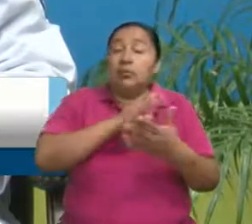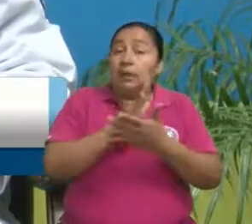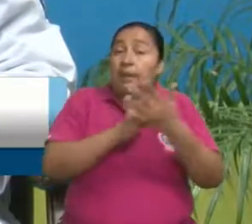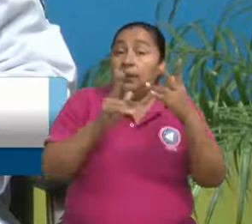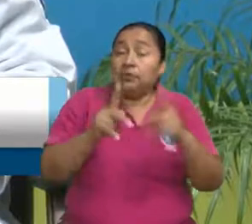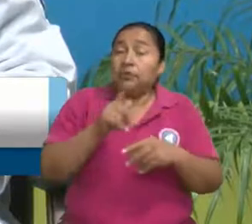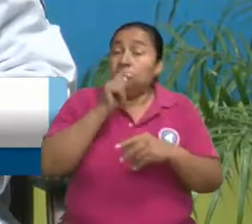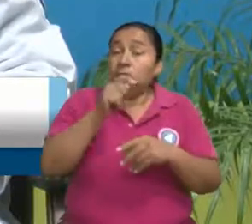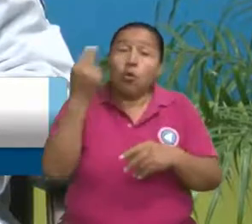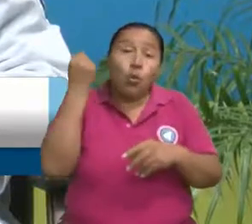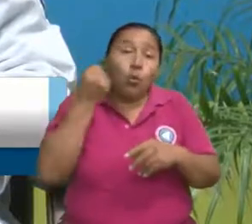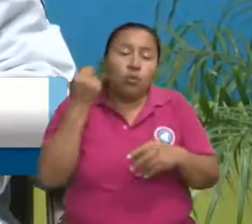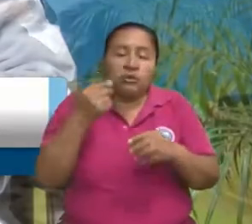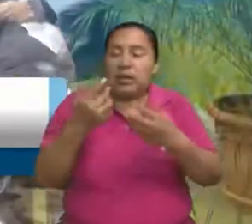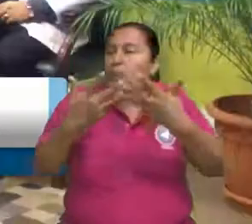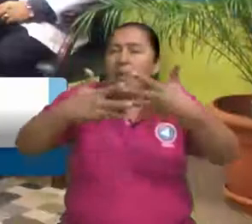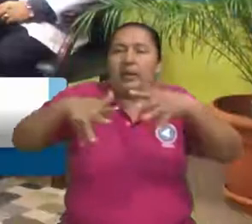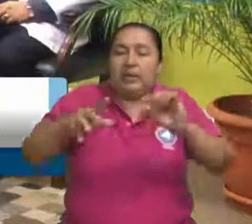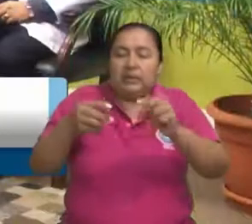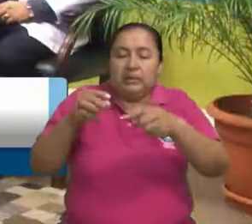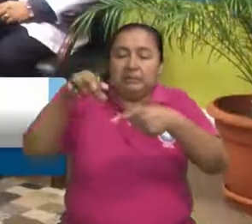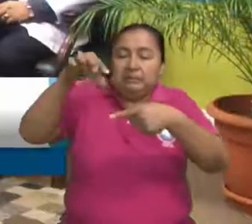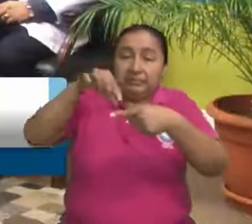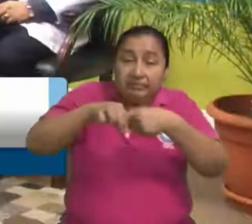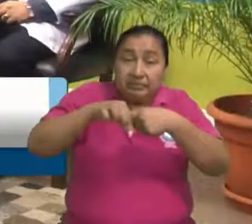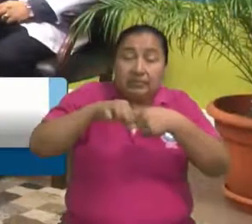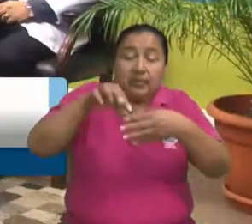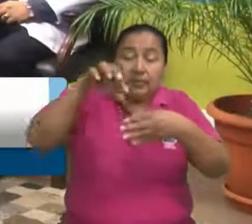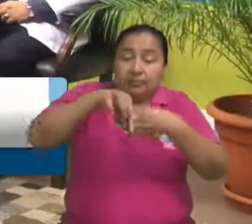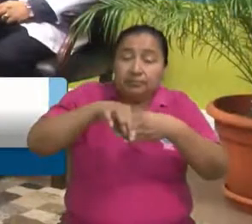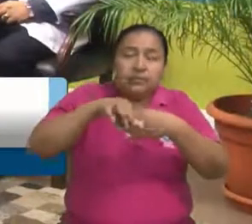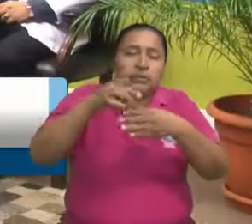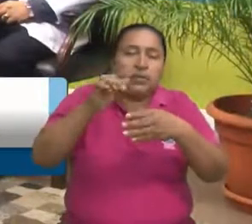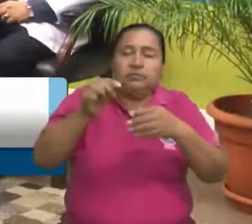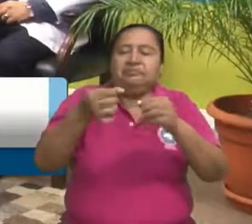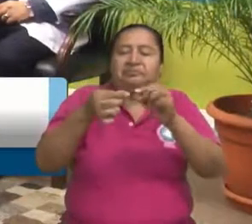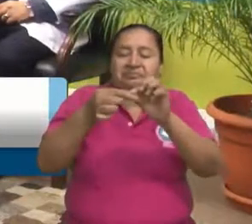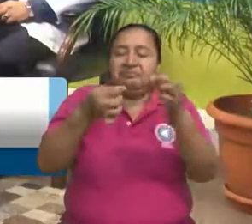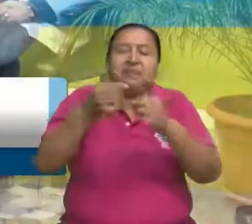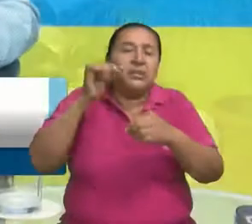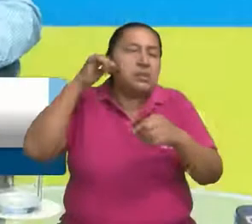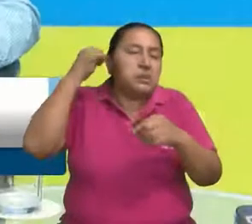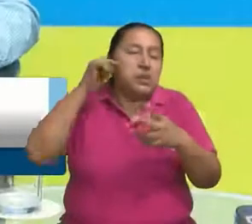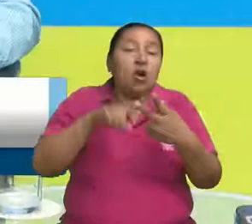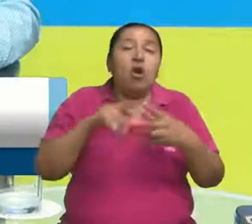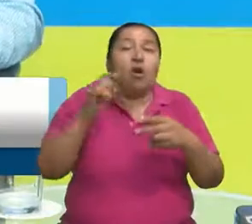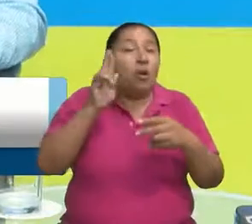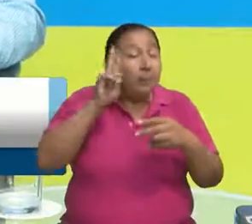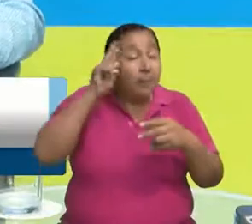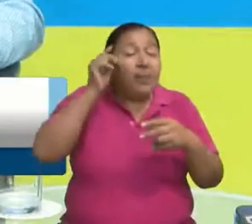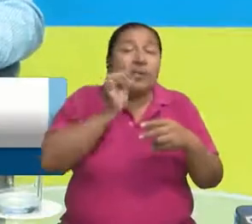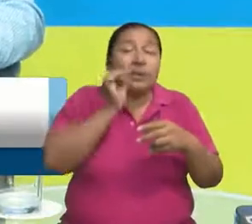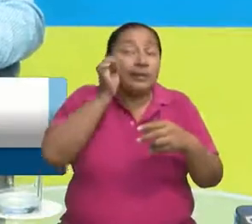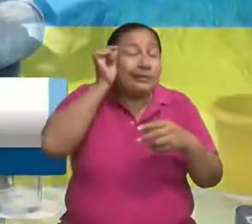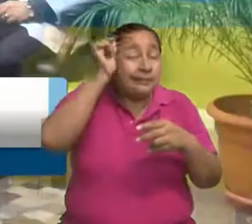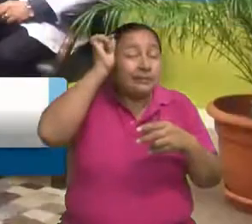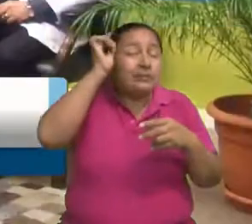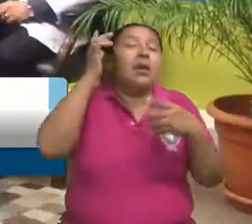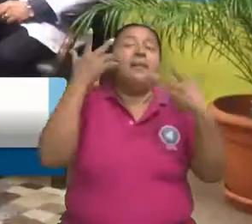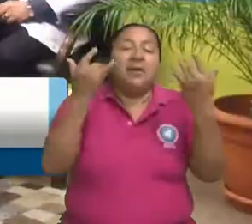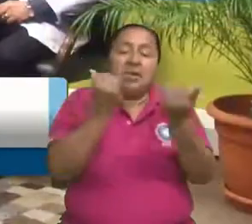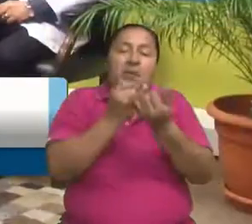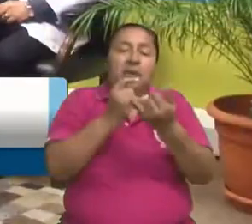por ejemplo, los clics, de esos que utilizamos para prensar los folders con el papel, o incluso las mismas trabas que se ponen en el pelo. Así